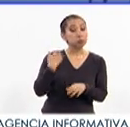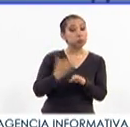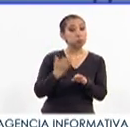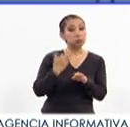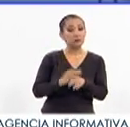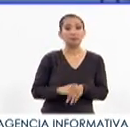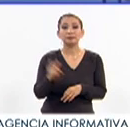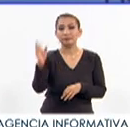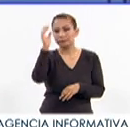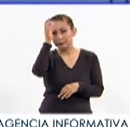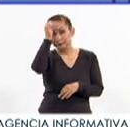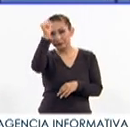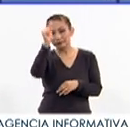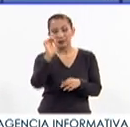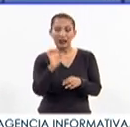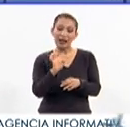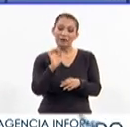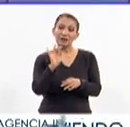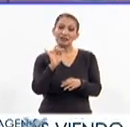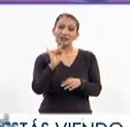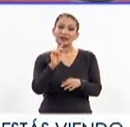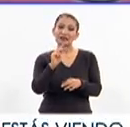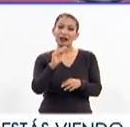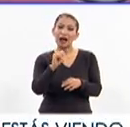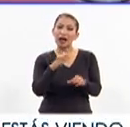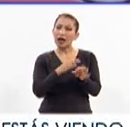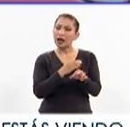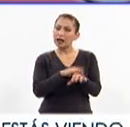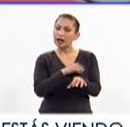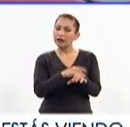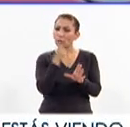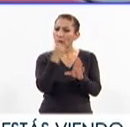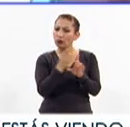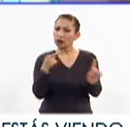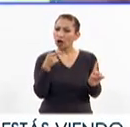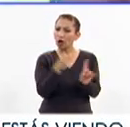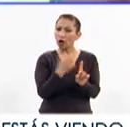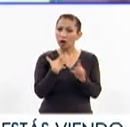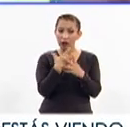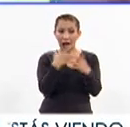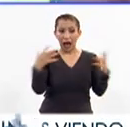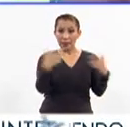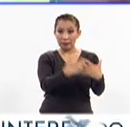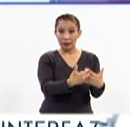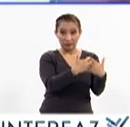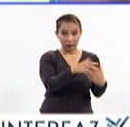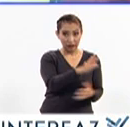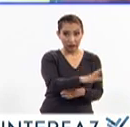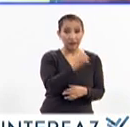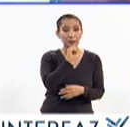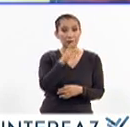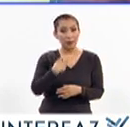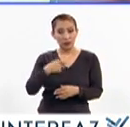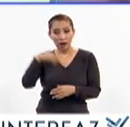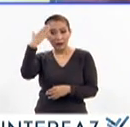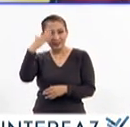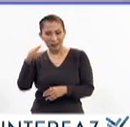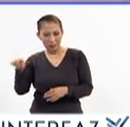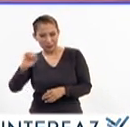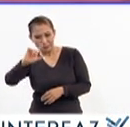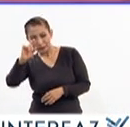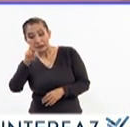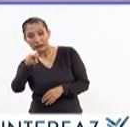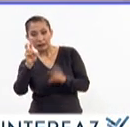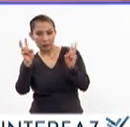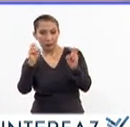día. El concepto de eficiencia energética no tiene que ver exclusivamente con las grandes corporaciones. Los especialistas destacan que